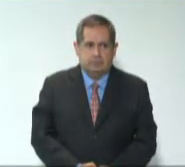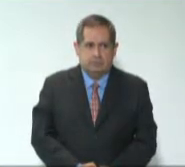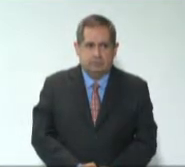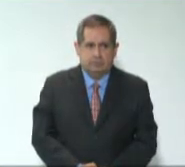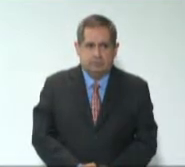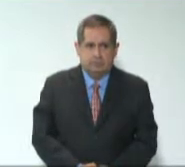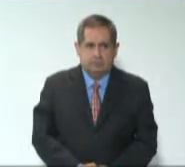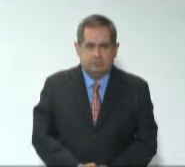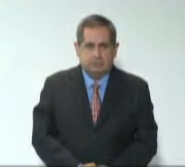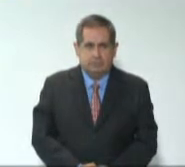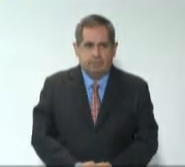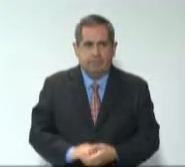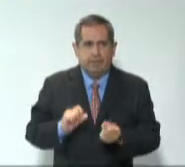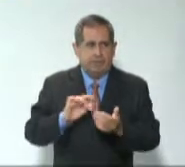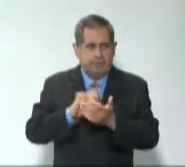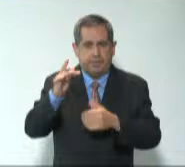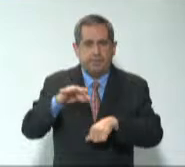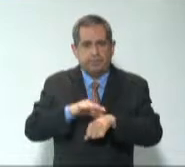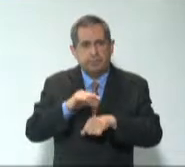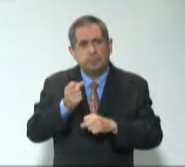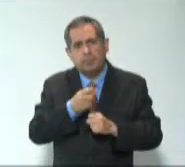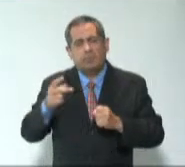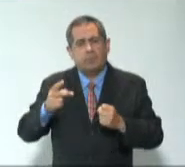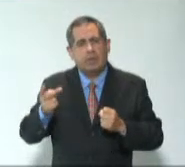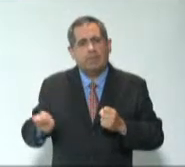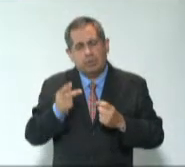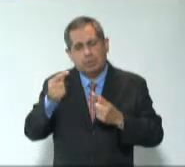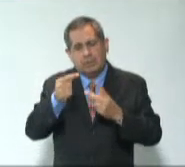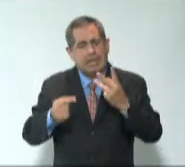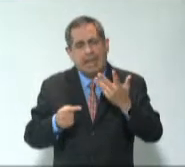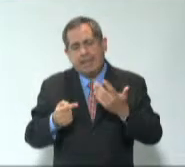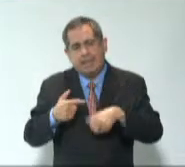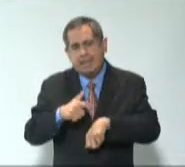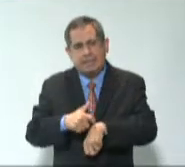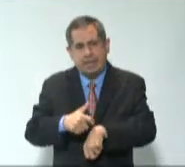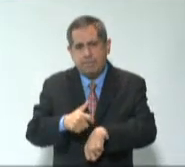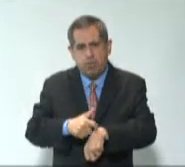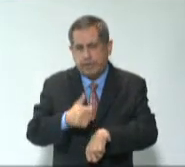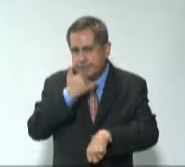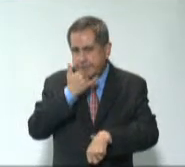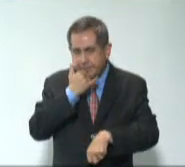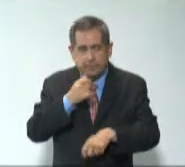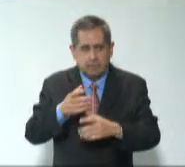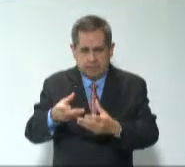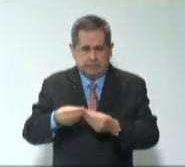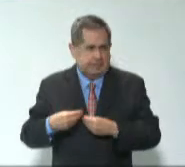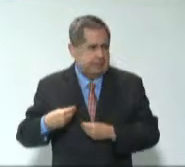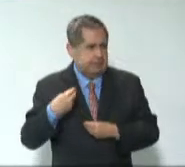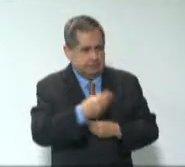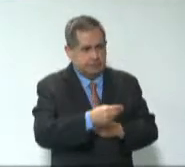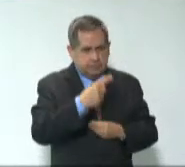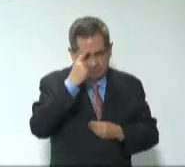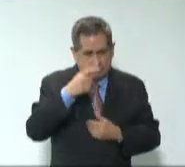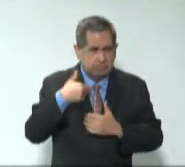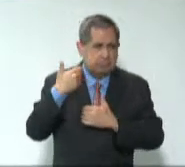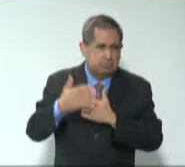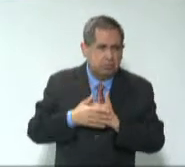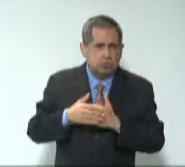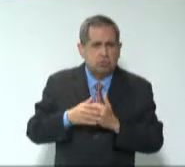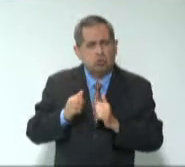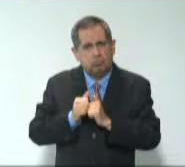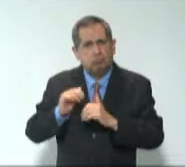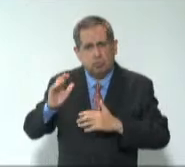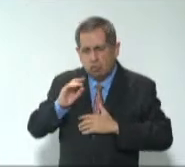gracias muchas gracias doctor hay varias preguntas pero por por cuestiones de tiempo se las vamos a entregar para eh con el compromiso